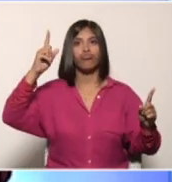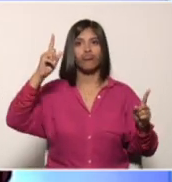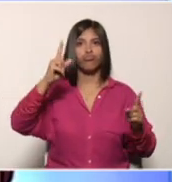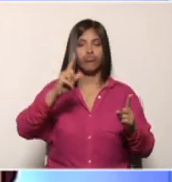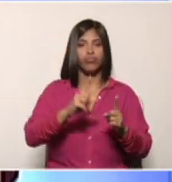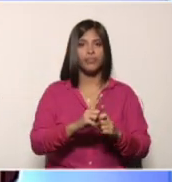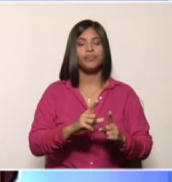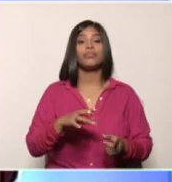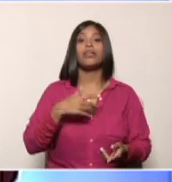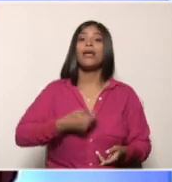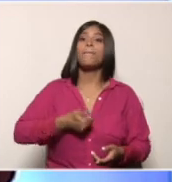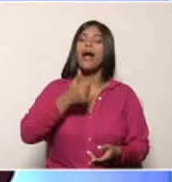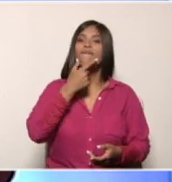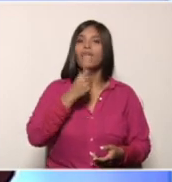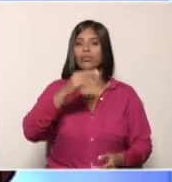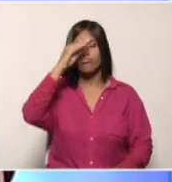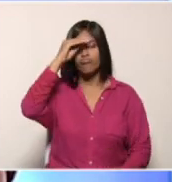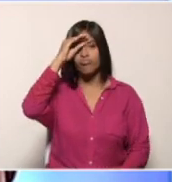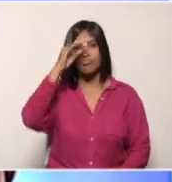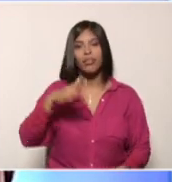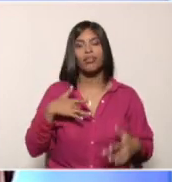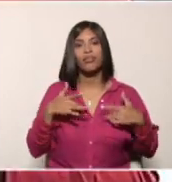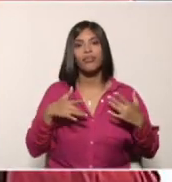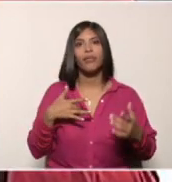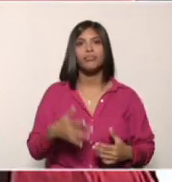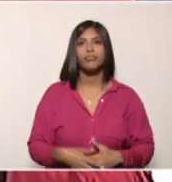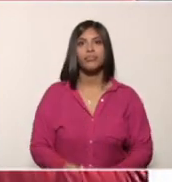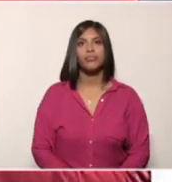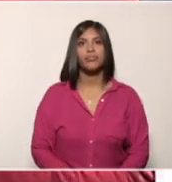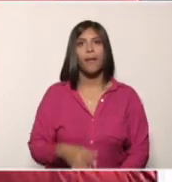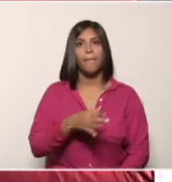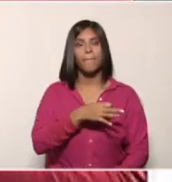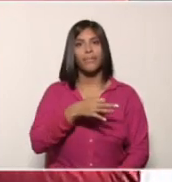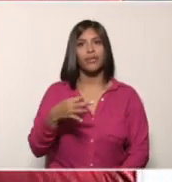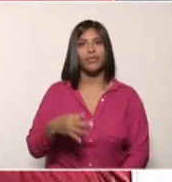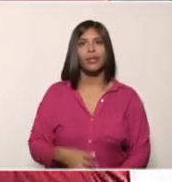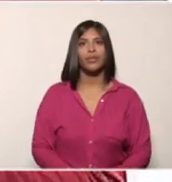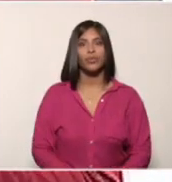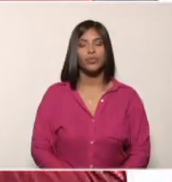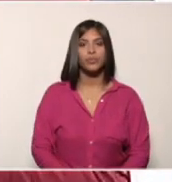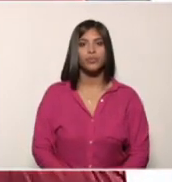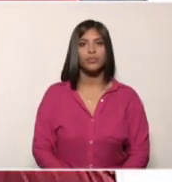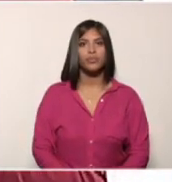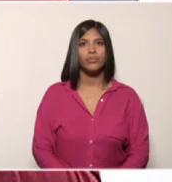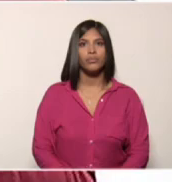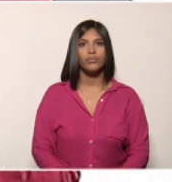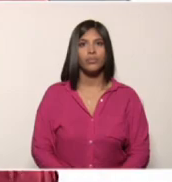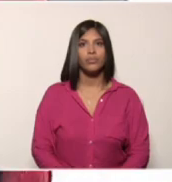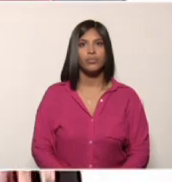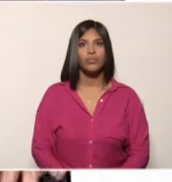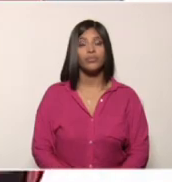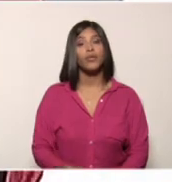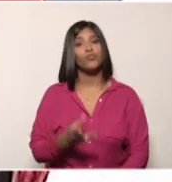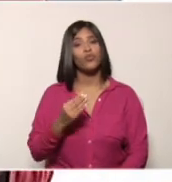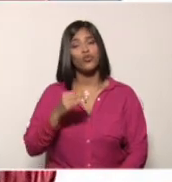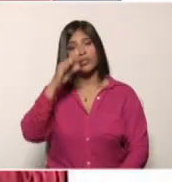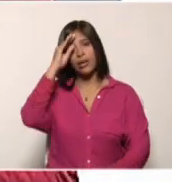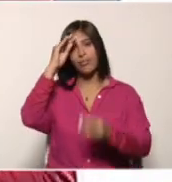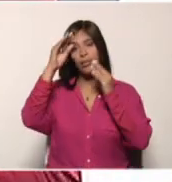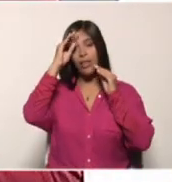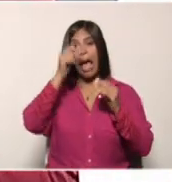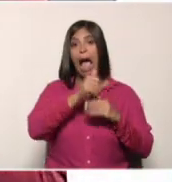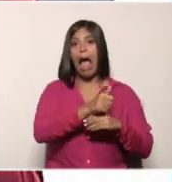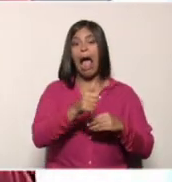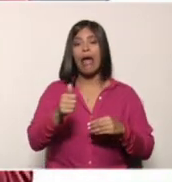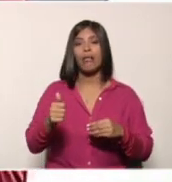y comprender mucho mejor la actividad. Bueno, excelente orientación, como siempre decimos, hemos aprendido incluso de cada uno de